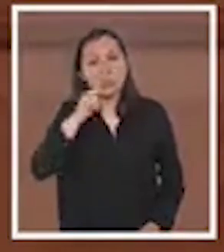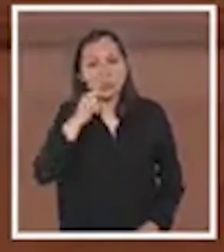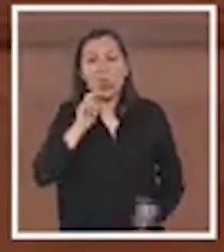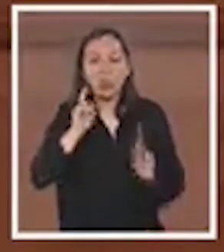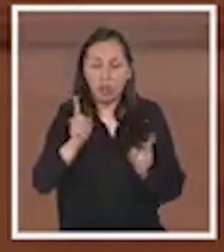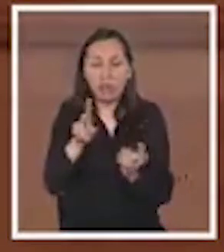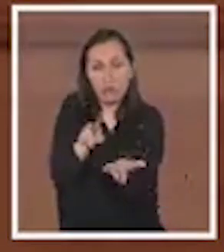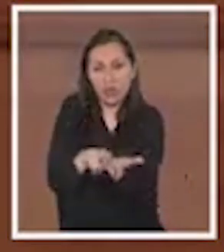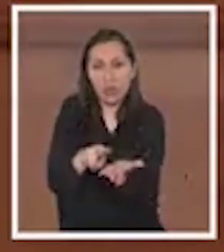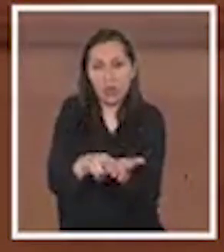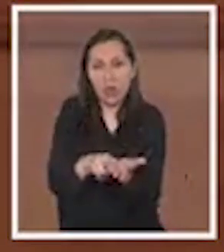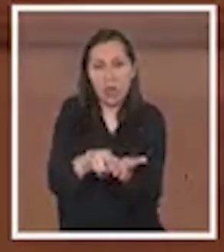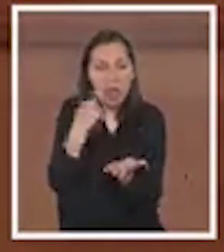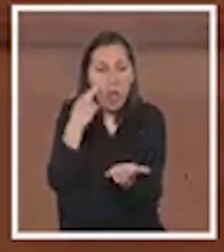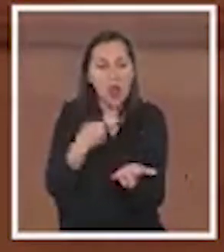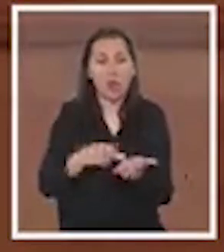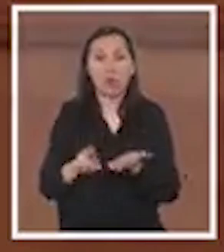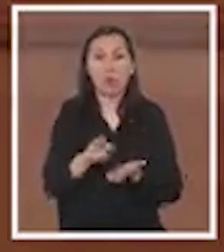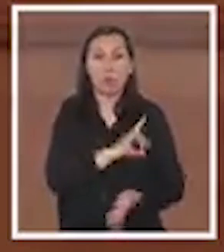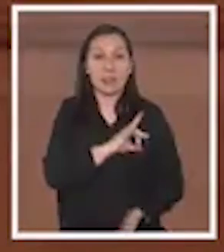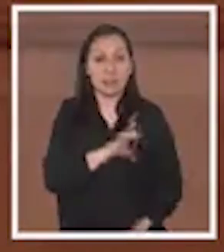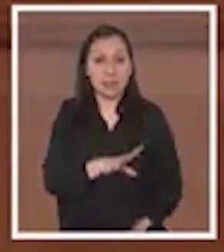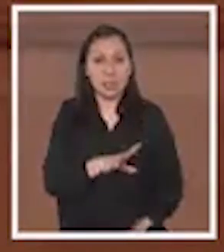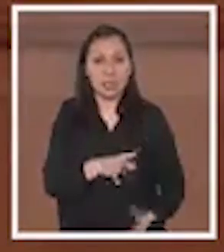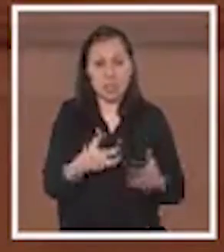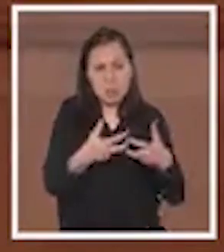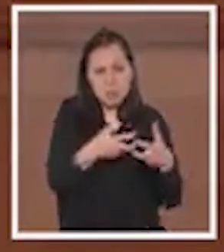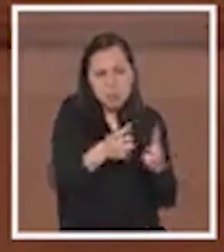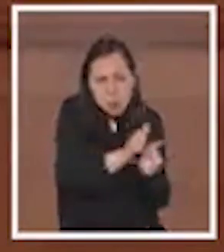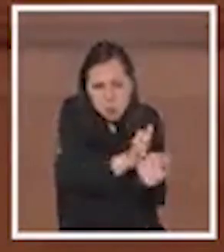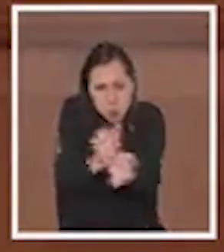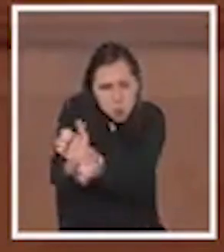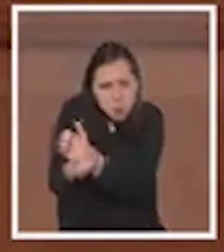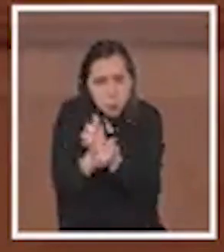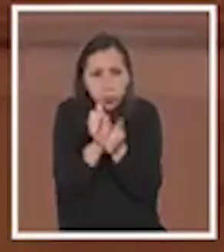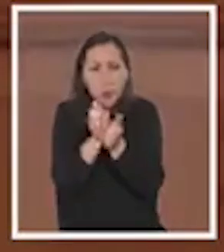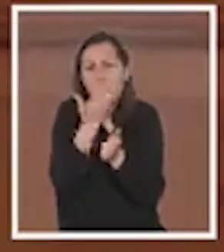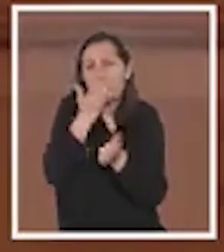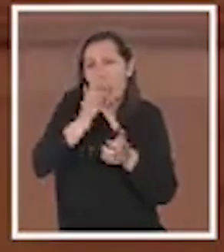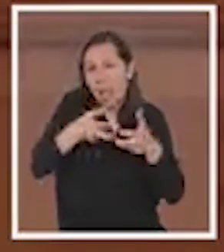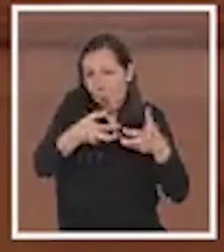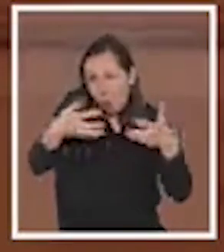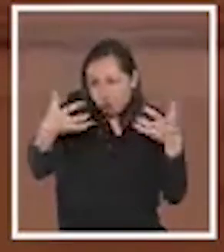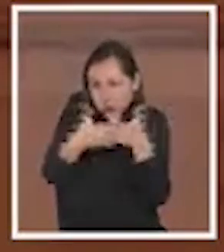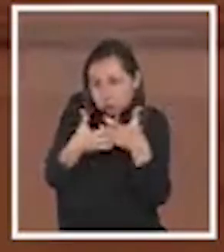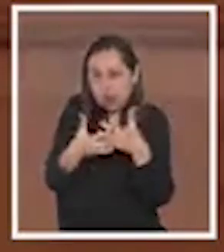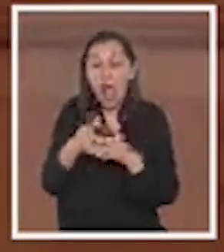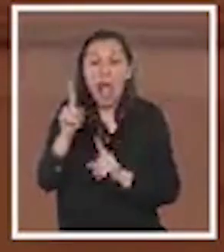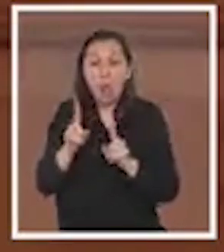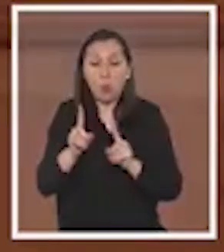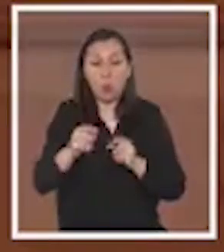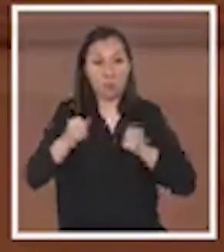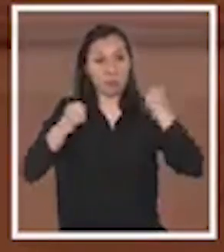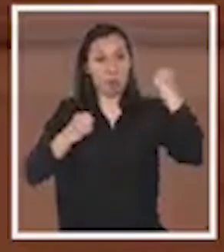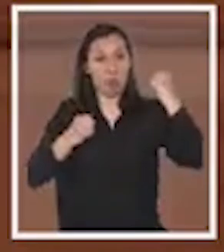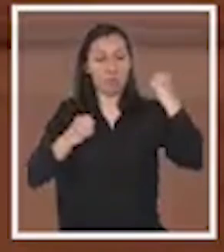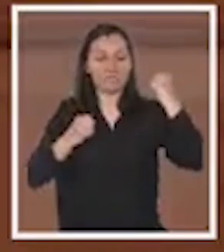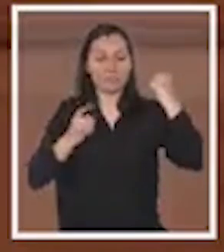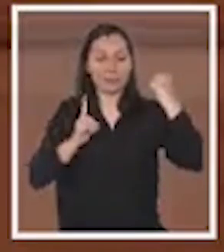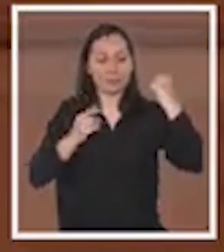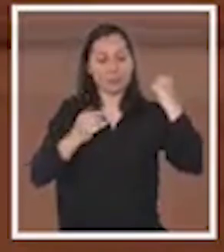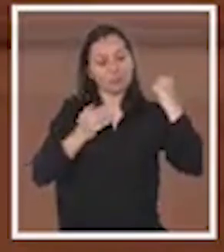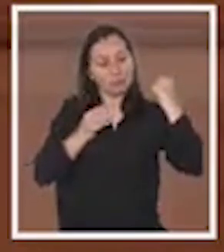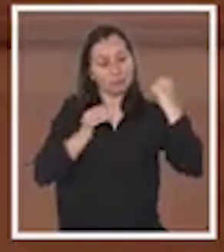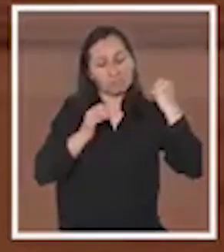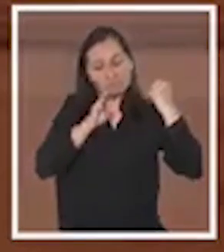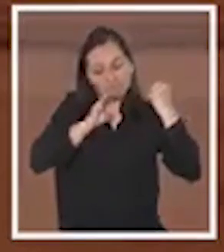haber un reconocimiento a que para que Chile sea más cohesionado, para que Chile sea mejor, hay algunos que tienen que perder un poco de poder para que la mayoría